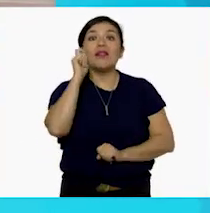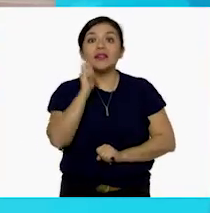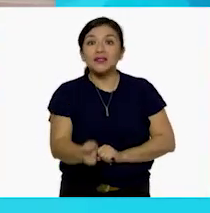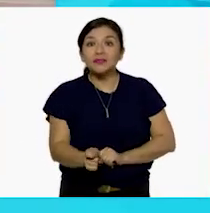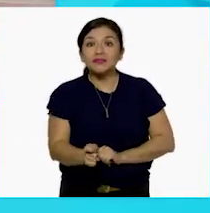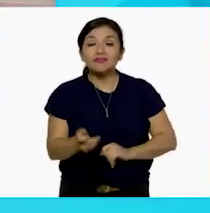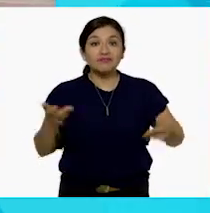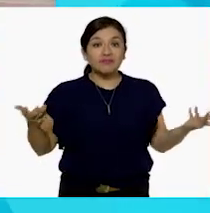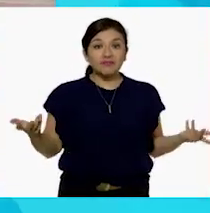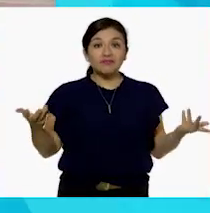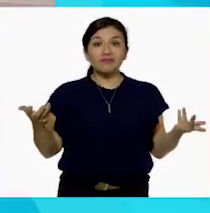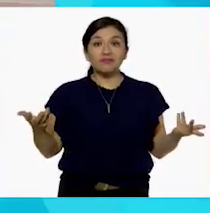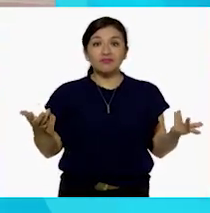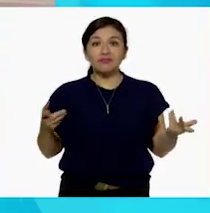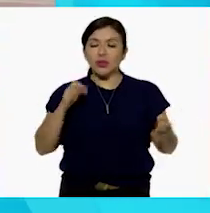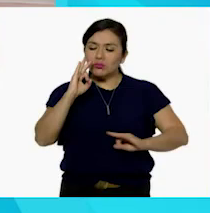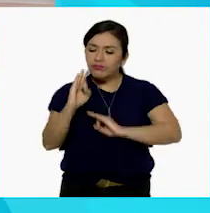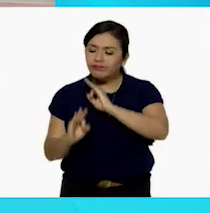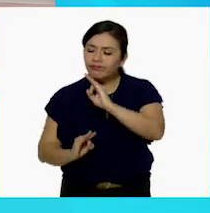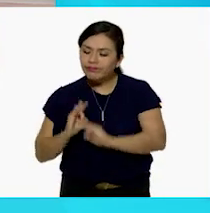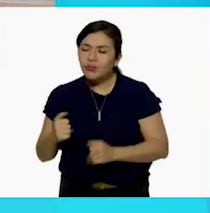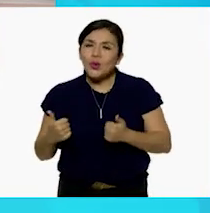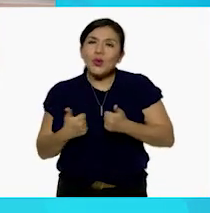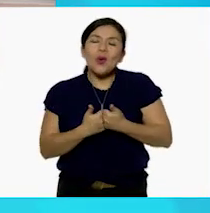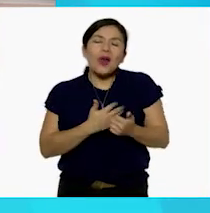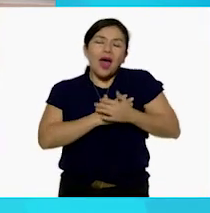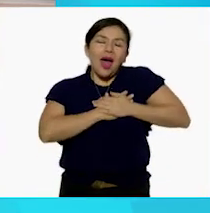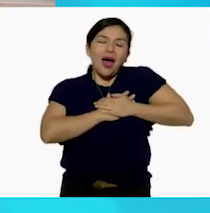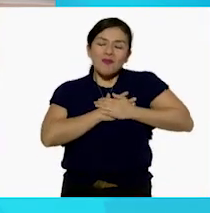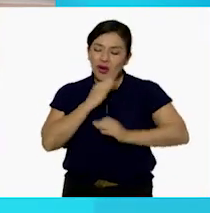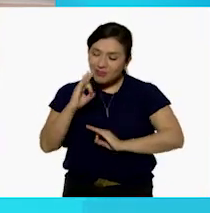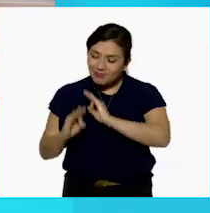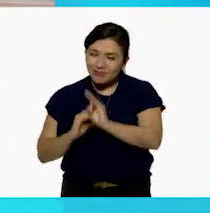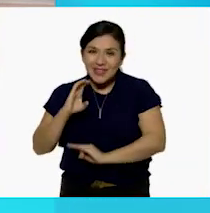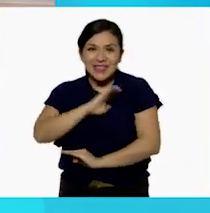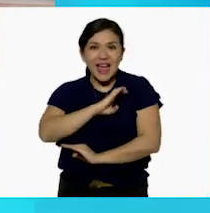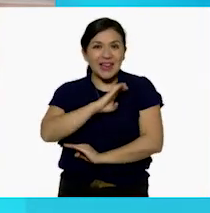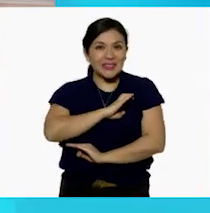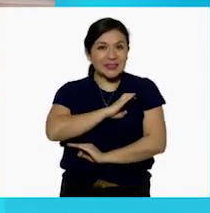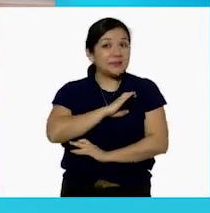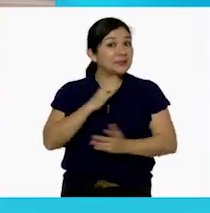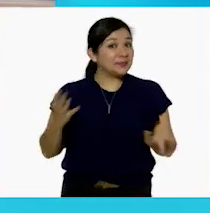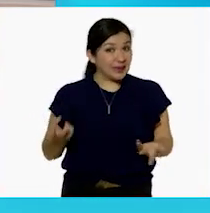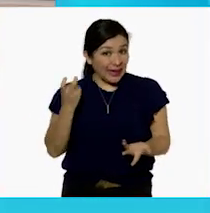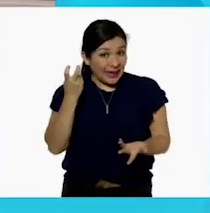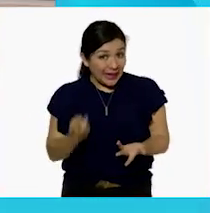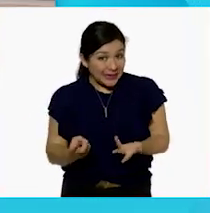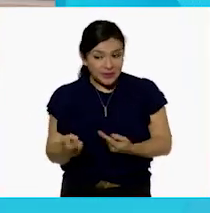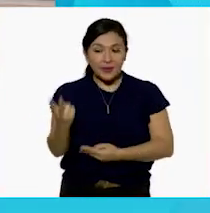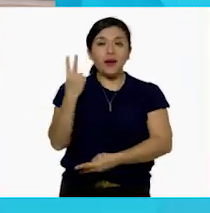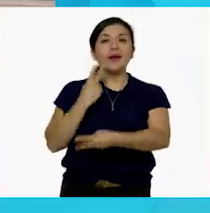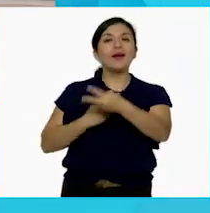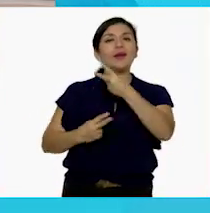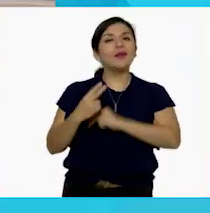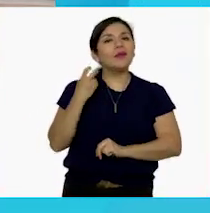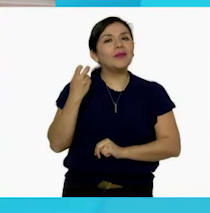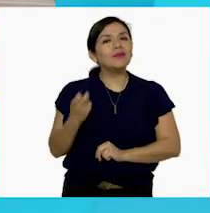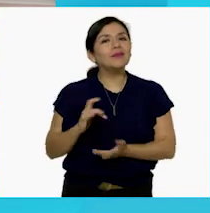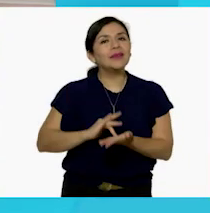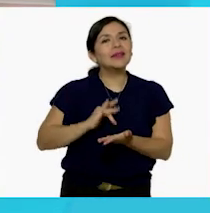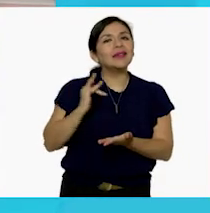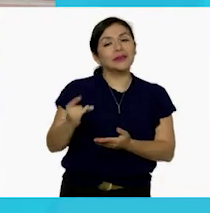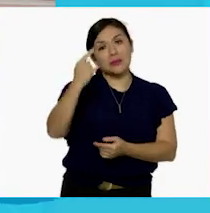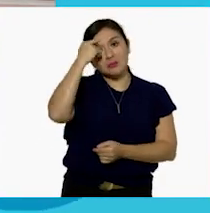es tratarlas con mucho amor y cariño, pues de ello